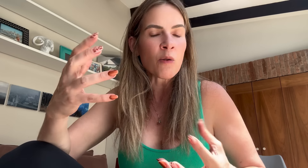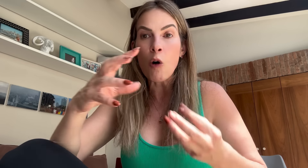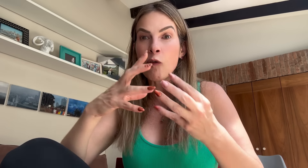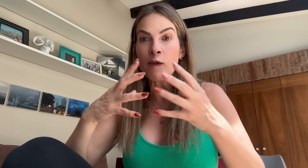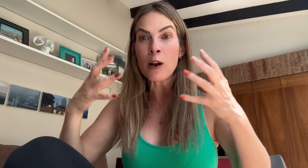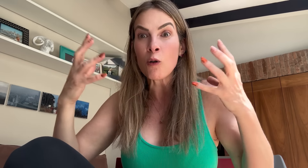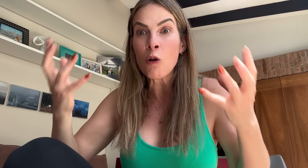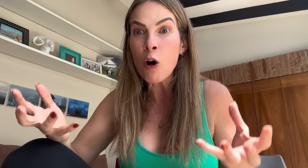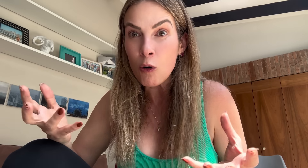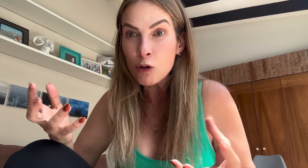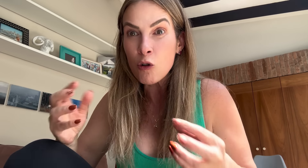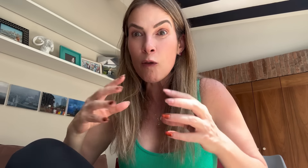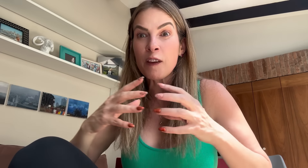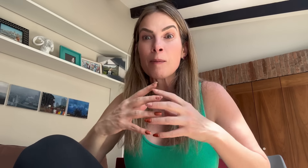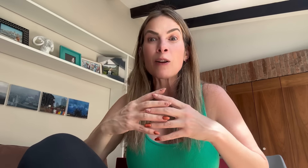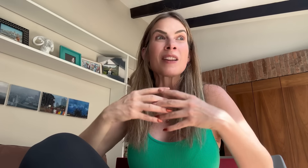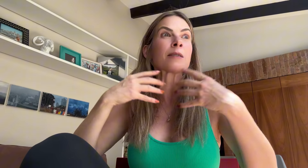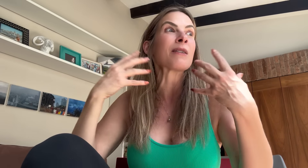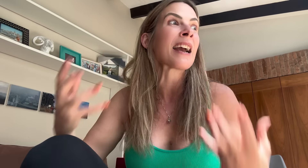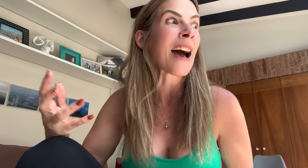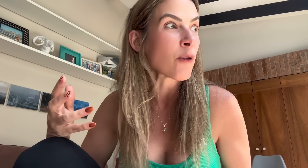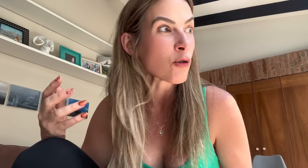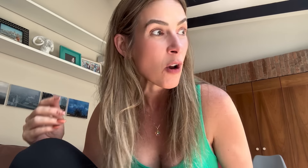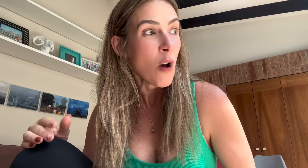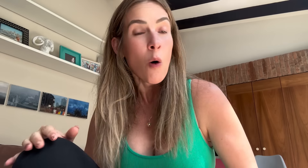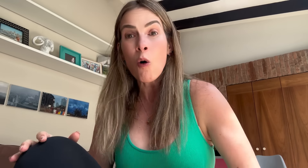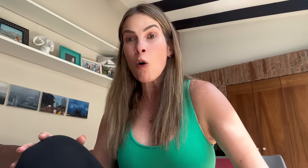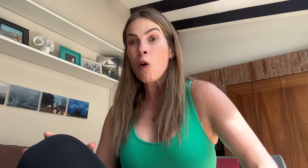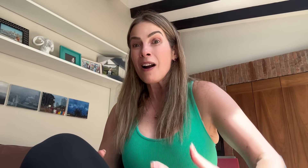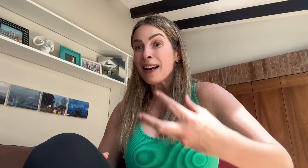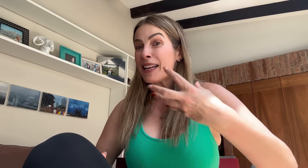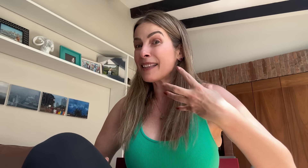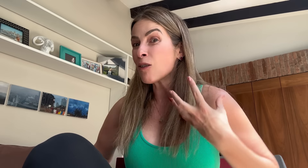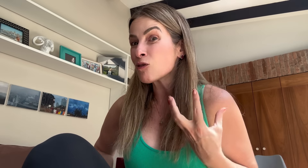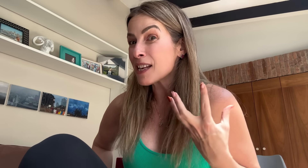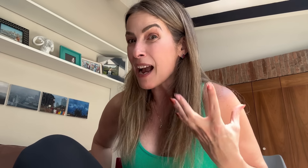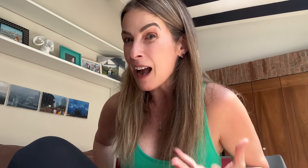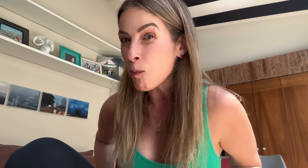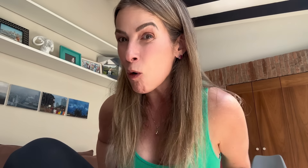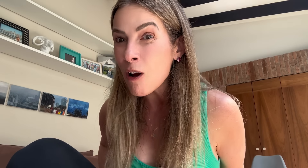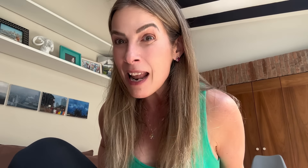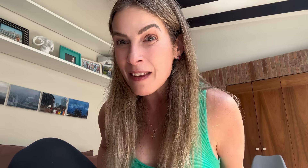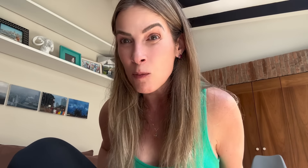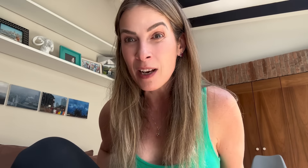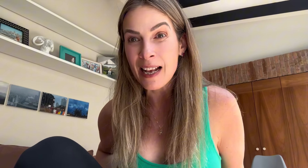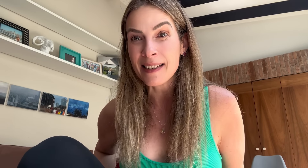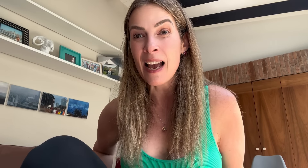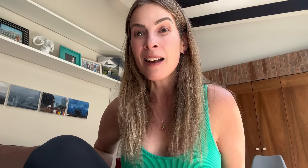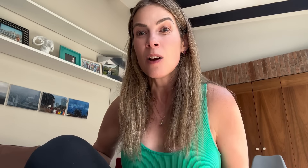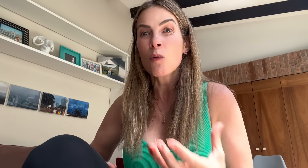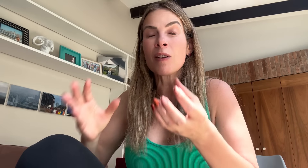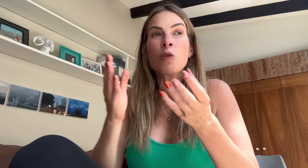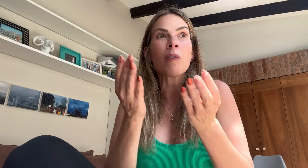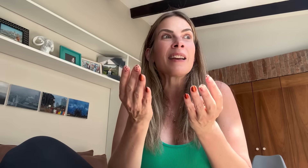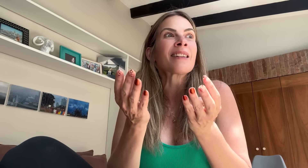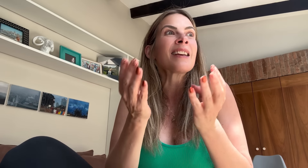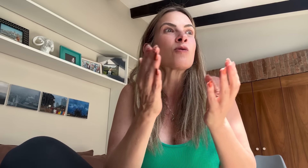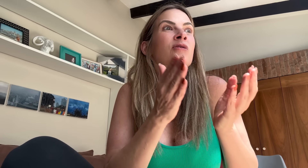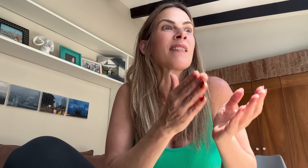escandalizaron o volvieron locos o firmaron desplegados o gritaron se acabó la democracia